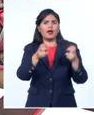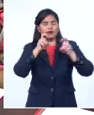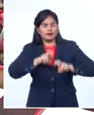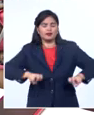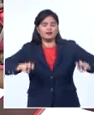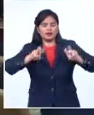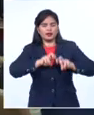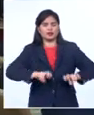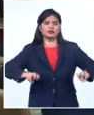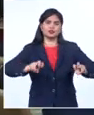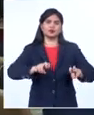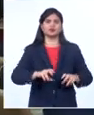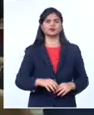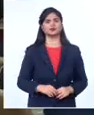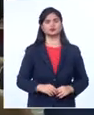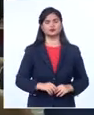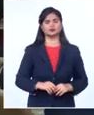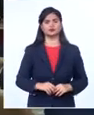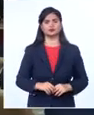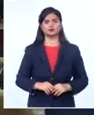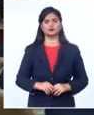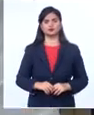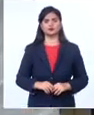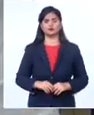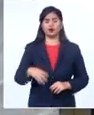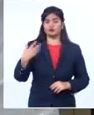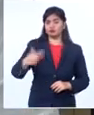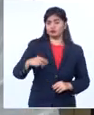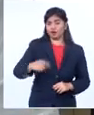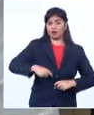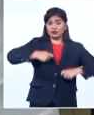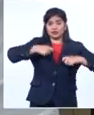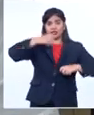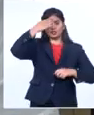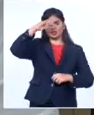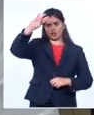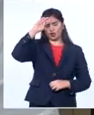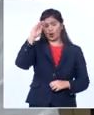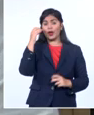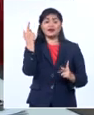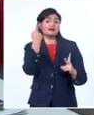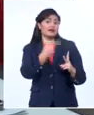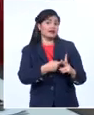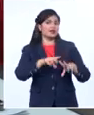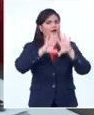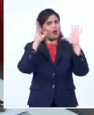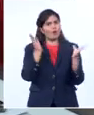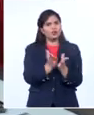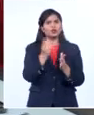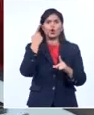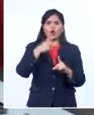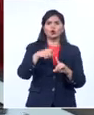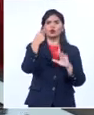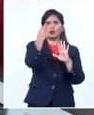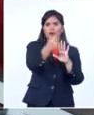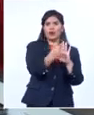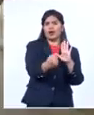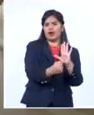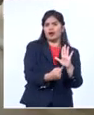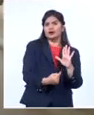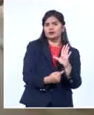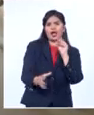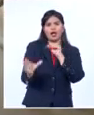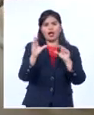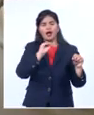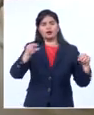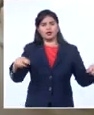de la reforma legislativa en el ejercicio del derecho en Cuba y a escala internacional fue otro de los puntos cardinales en este